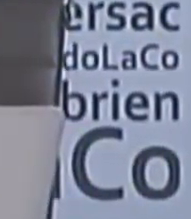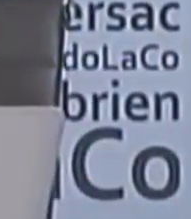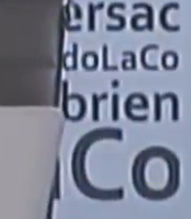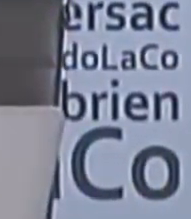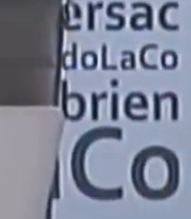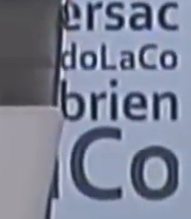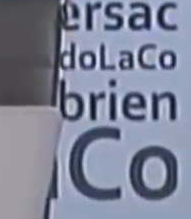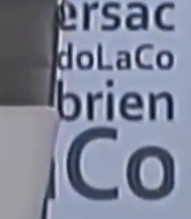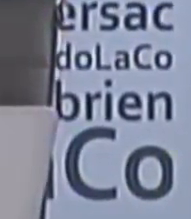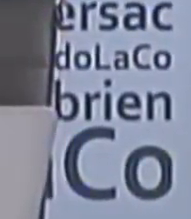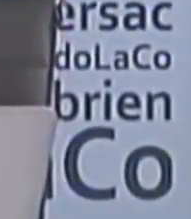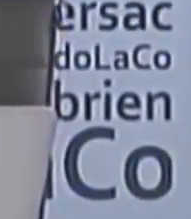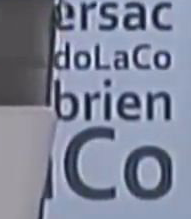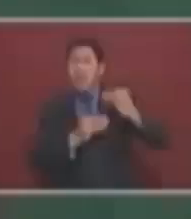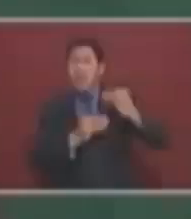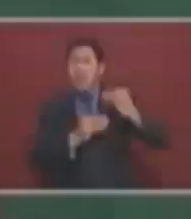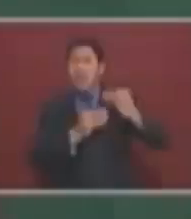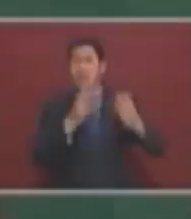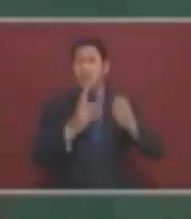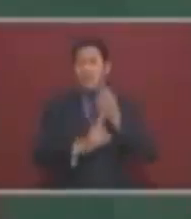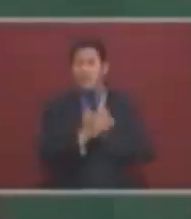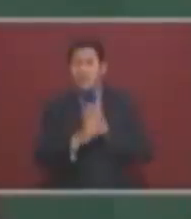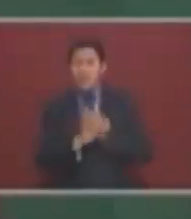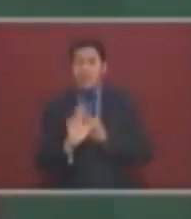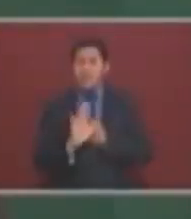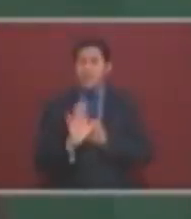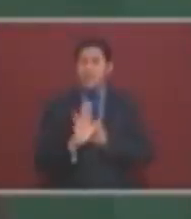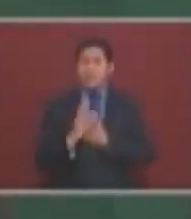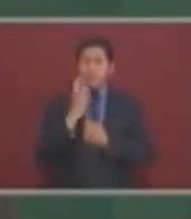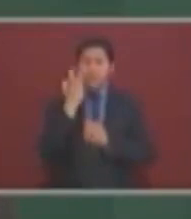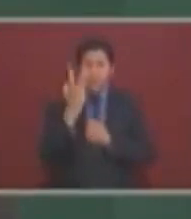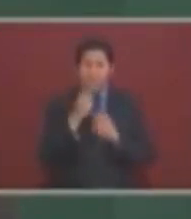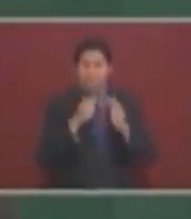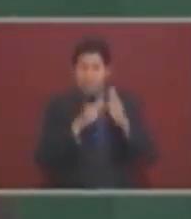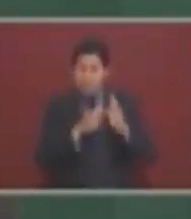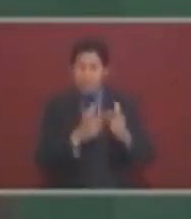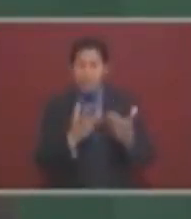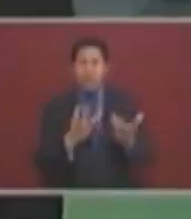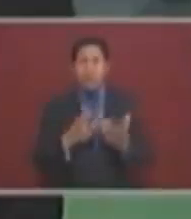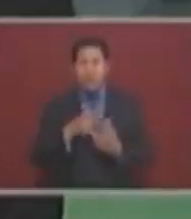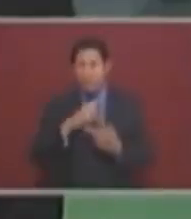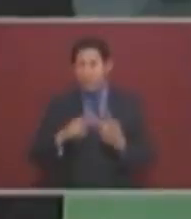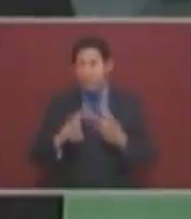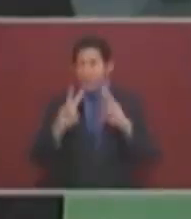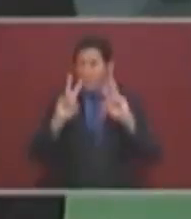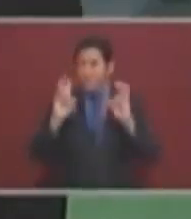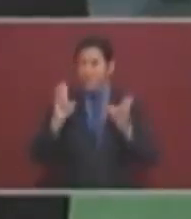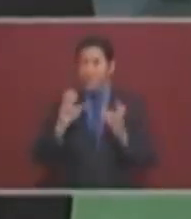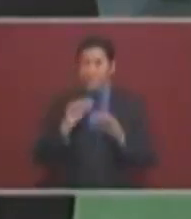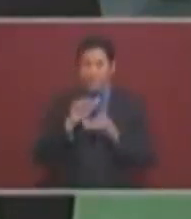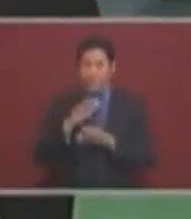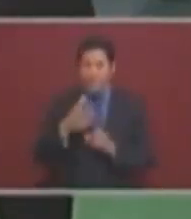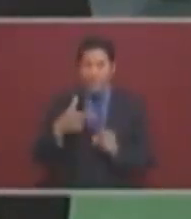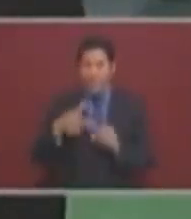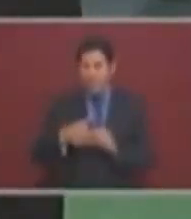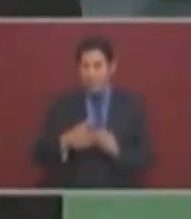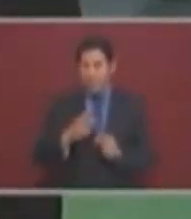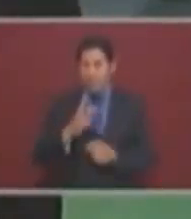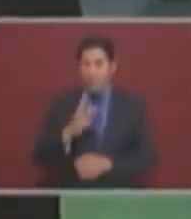de las gasolinas en la frontera. Acerca de la gasolina, aquí en toda la